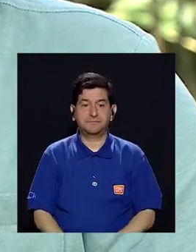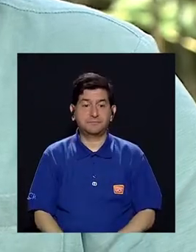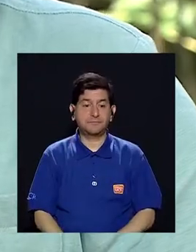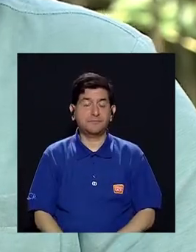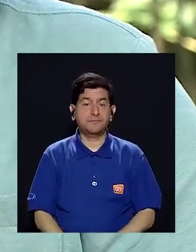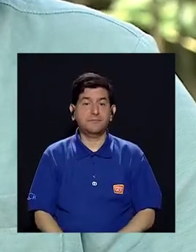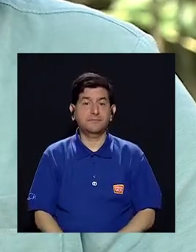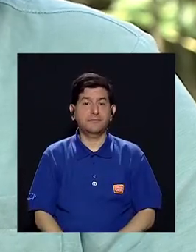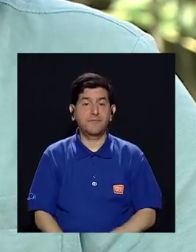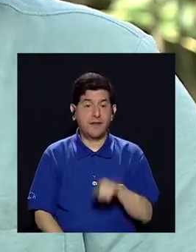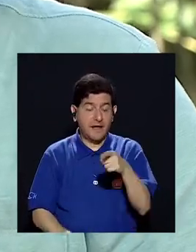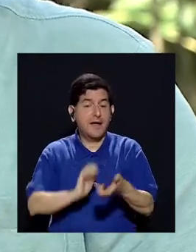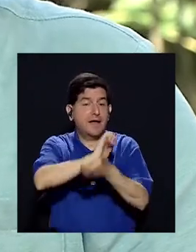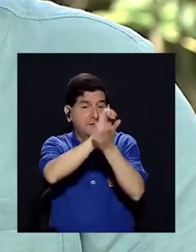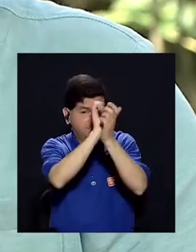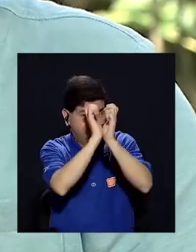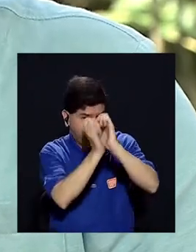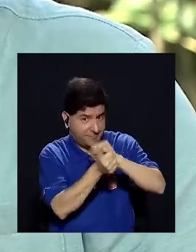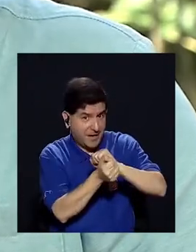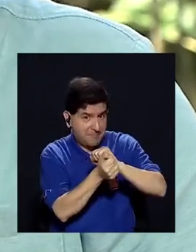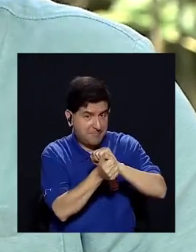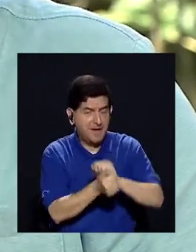para cambiar